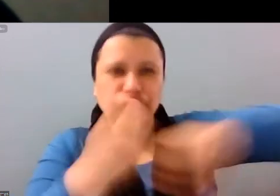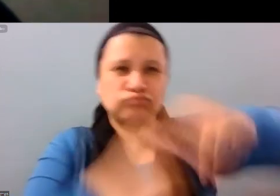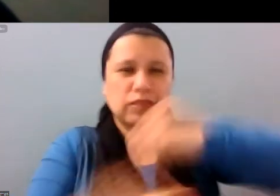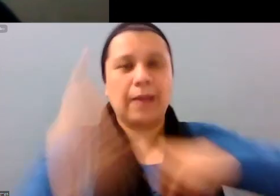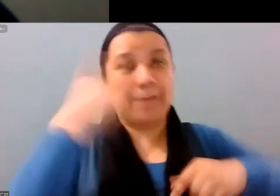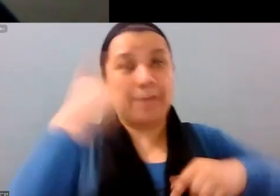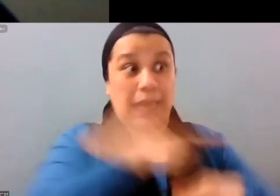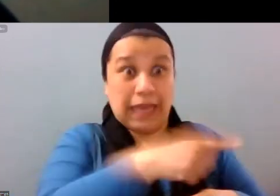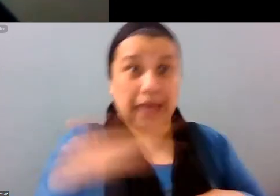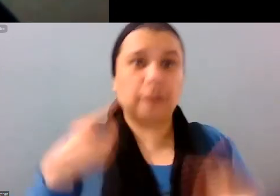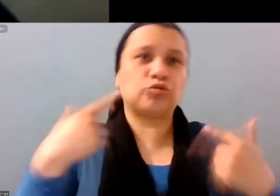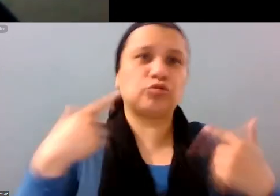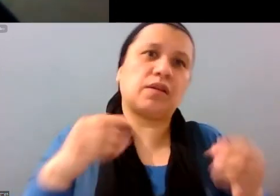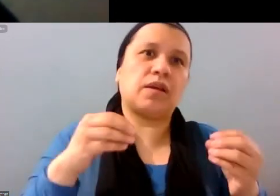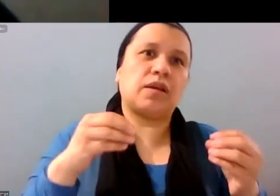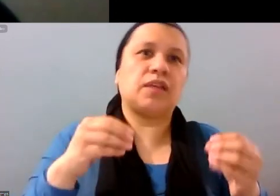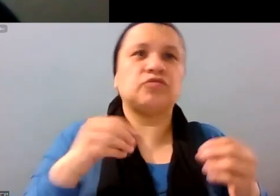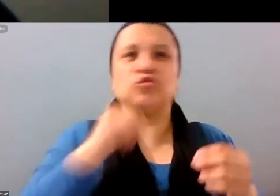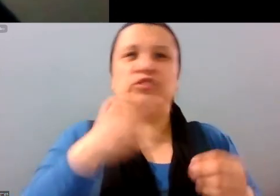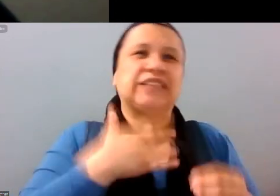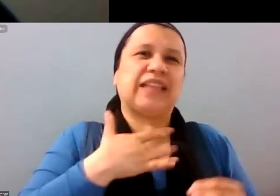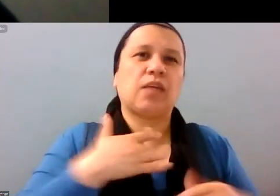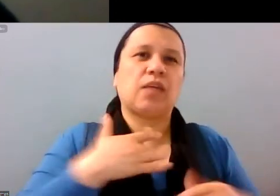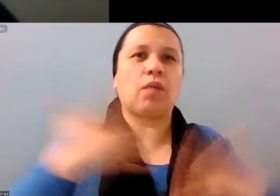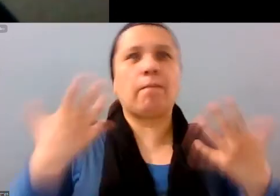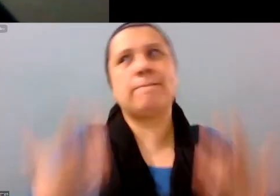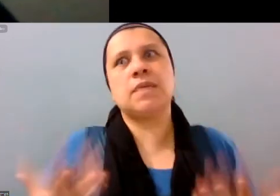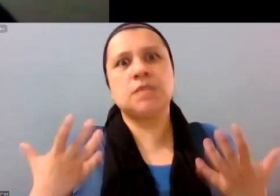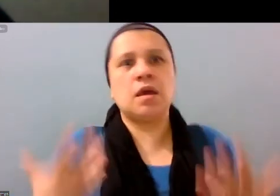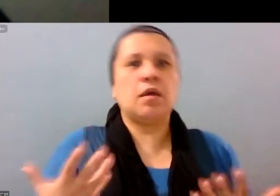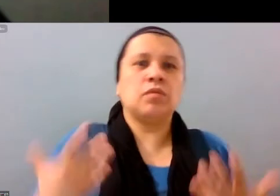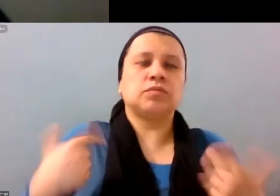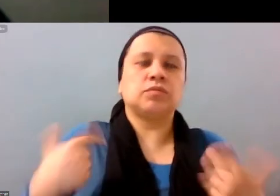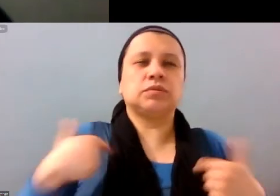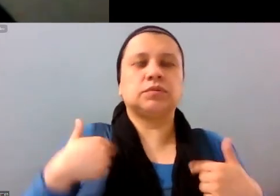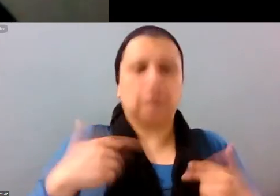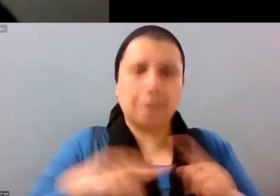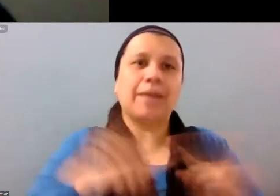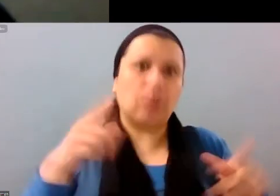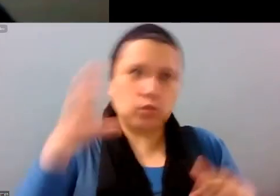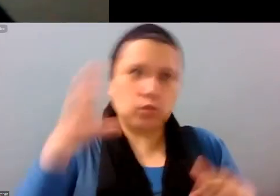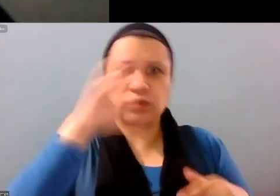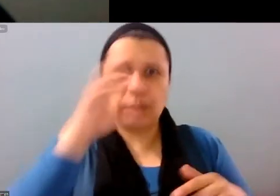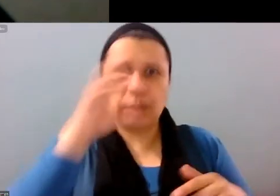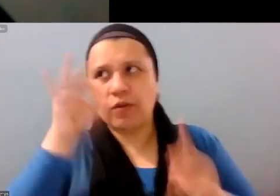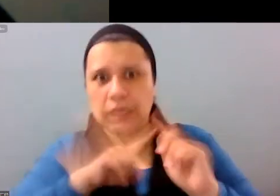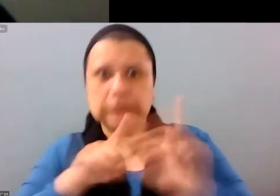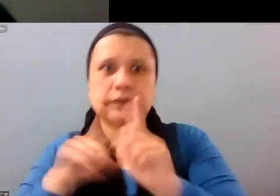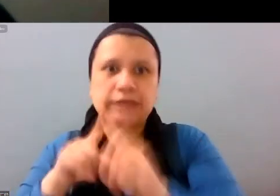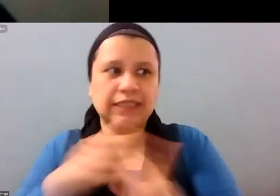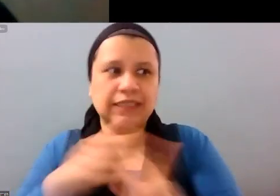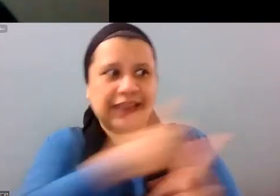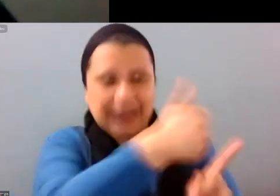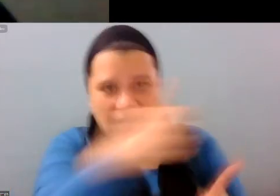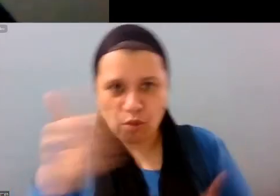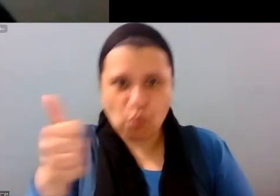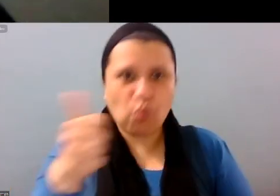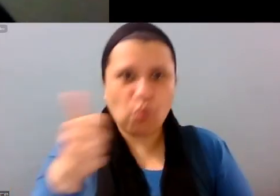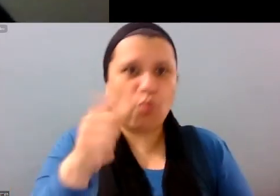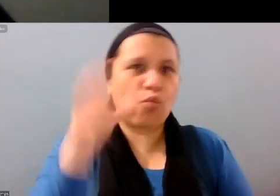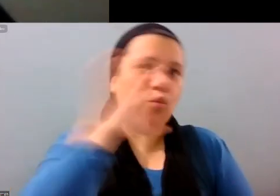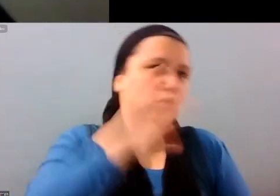la situación no fuera tan pesada verdad pero si si buscamos bastantes estrategias cada uno buscó su su ya